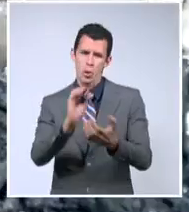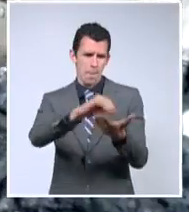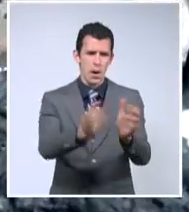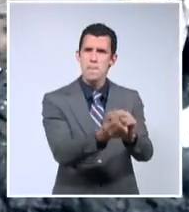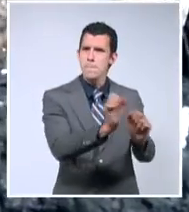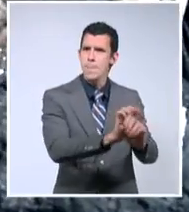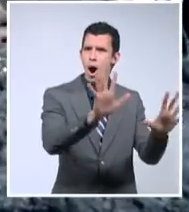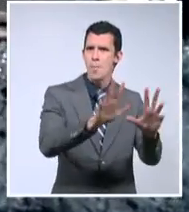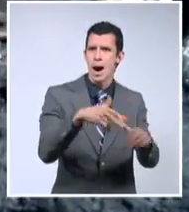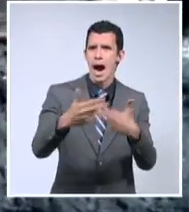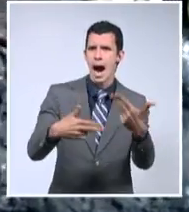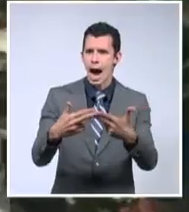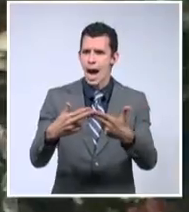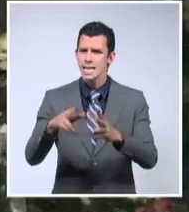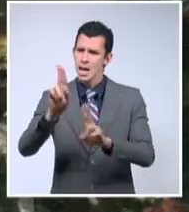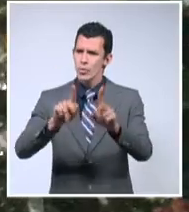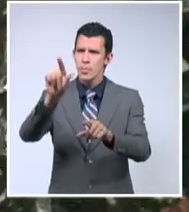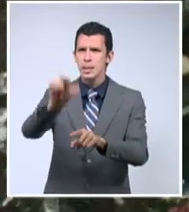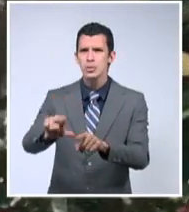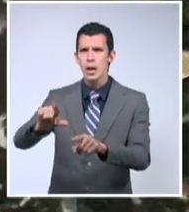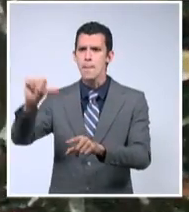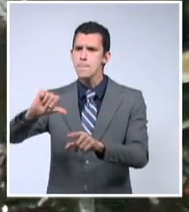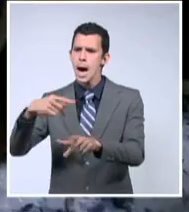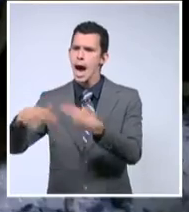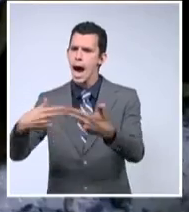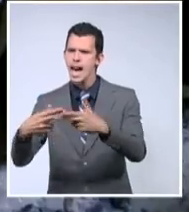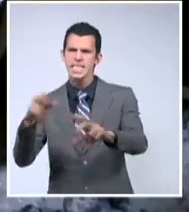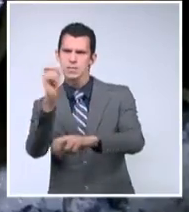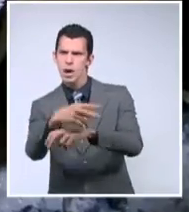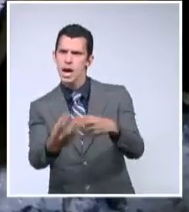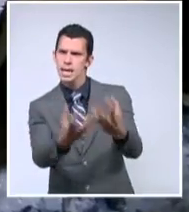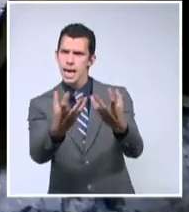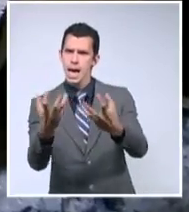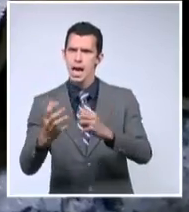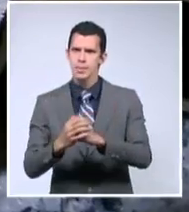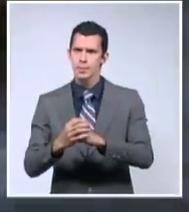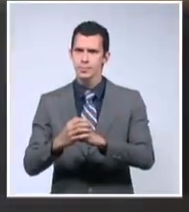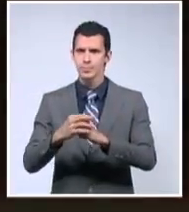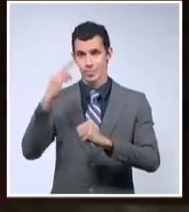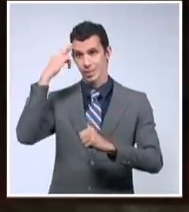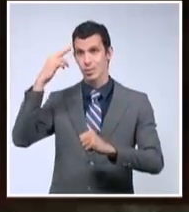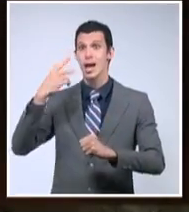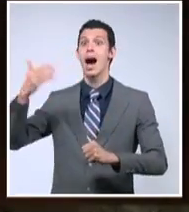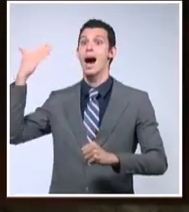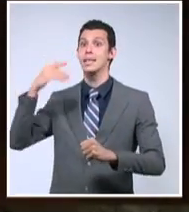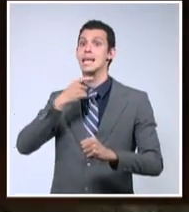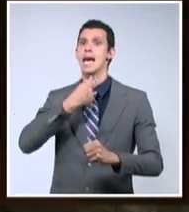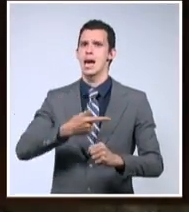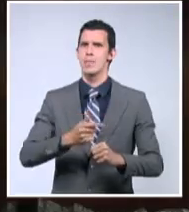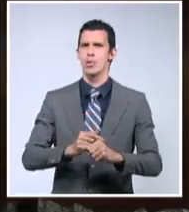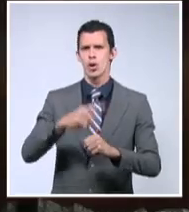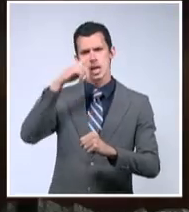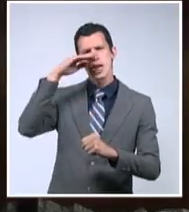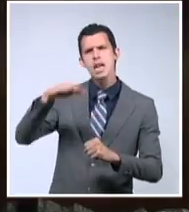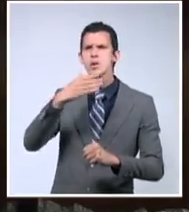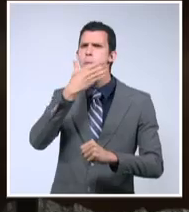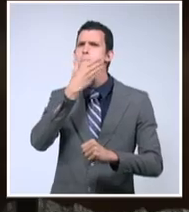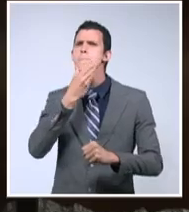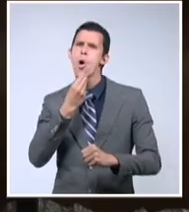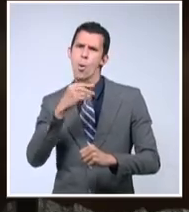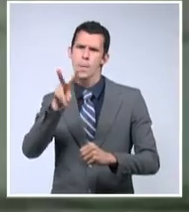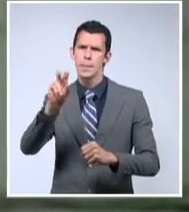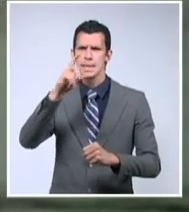el reclutamiento en 2018 de adolescentes menores de 20 años para colocar carteles y romper vidrieras bajo